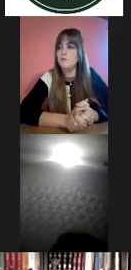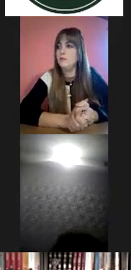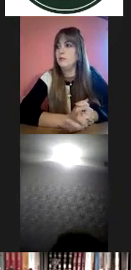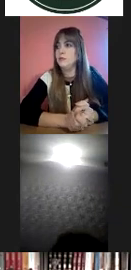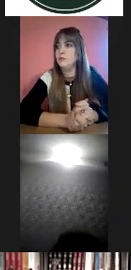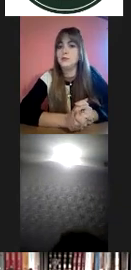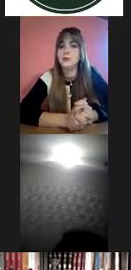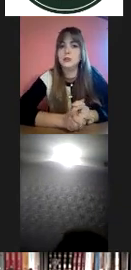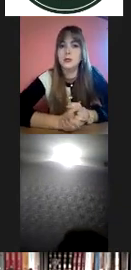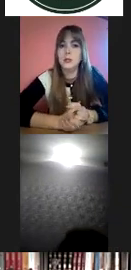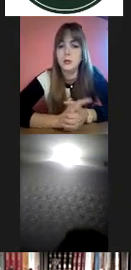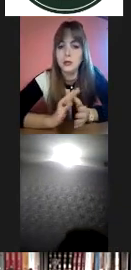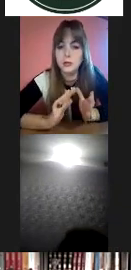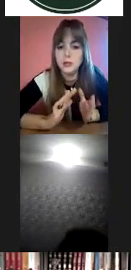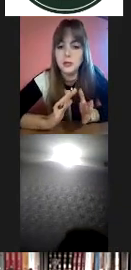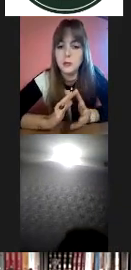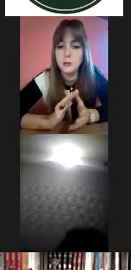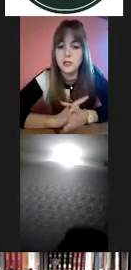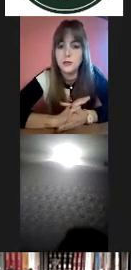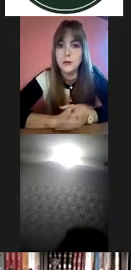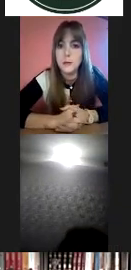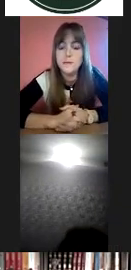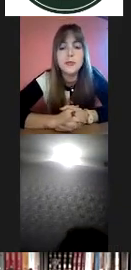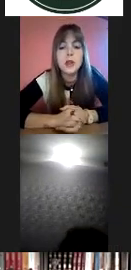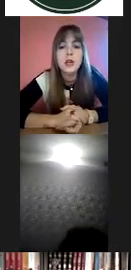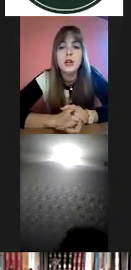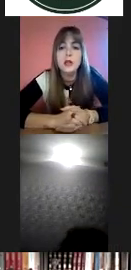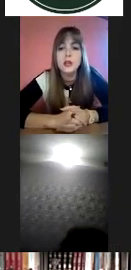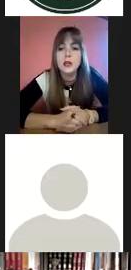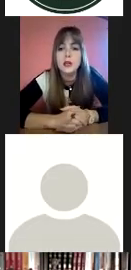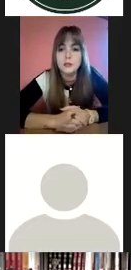pantalla, yo no me estoy viendo, no sé si se me escucha y se me ve bien.